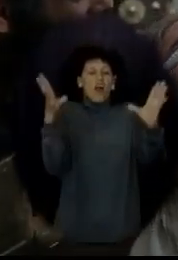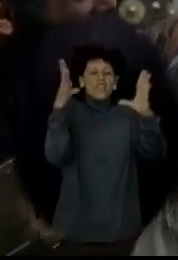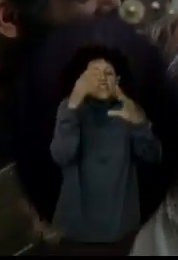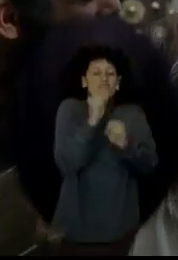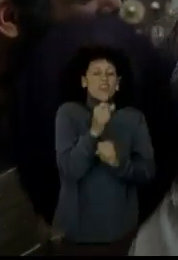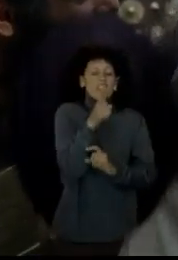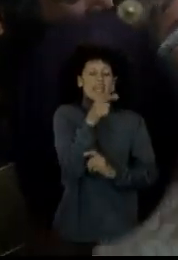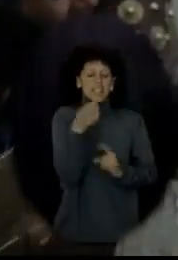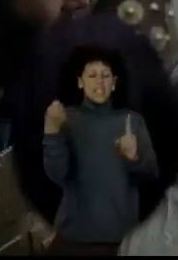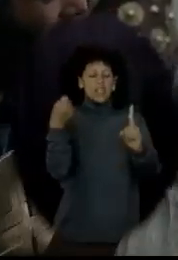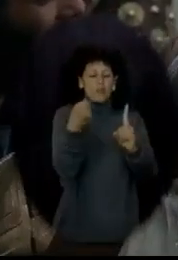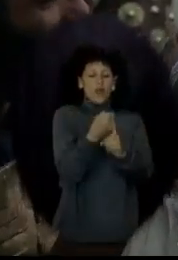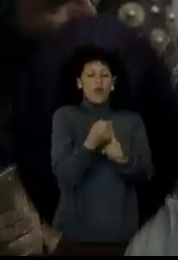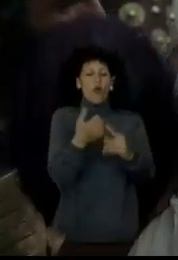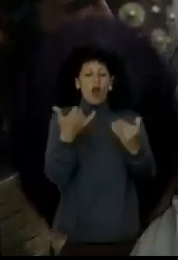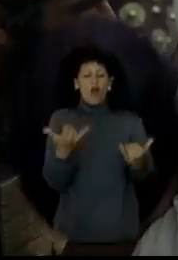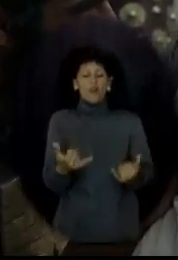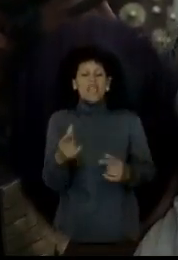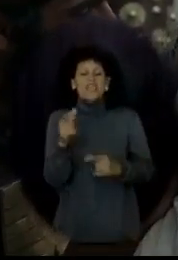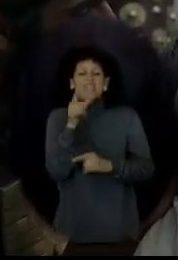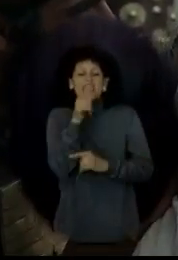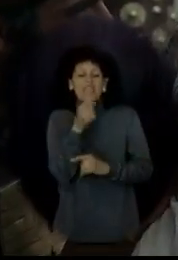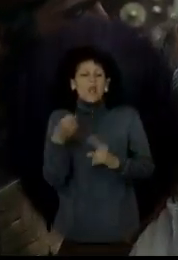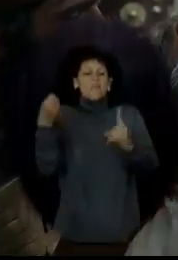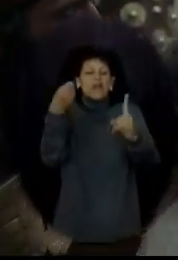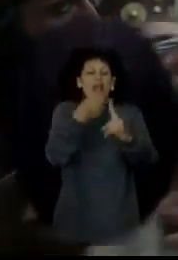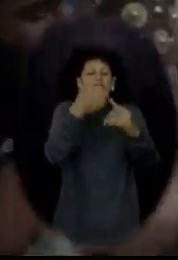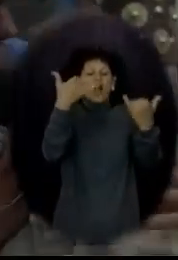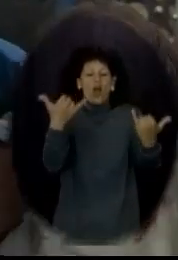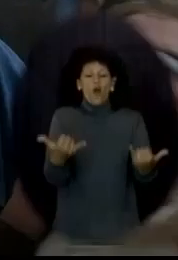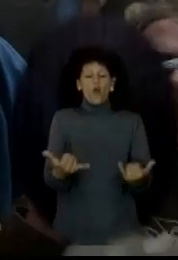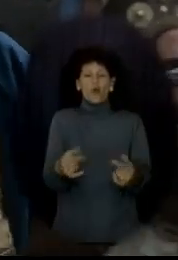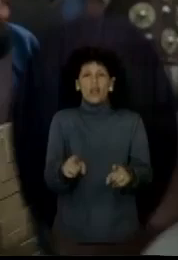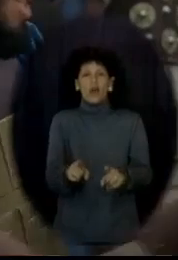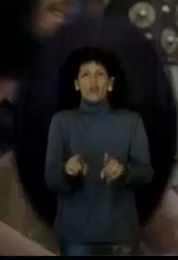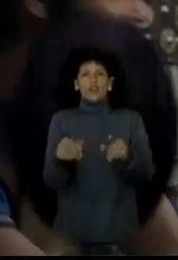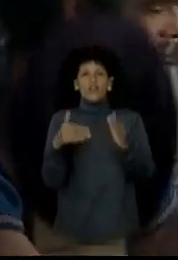Adivina quién te pegó. Adivina. ¿Quién lo hará ahora?